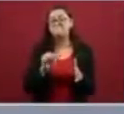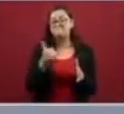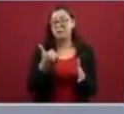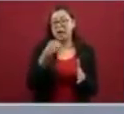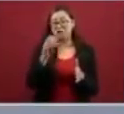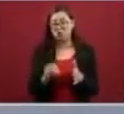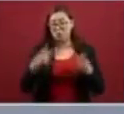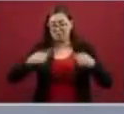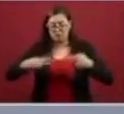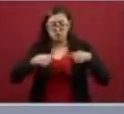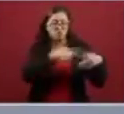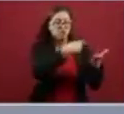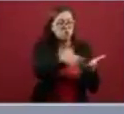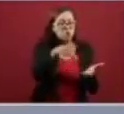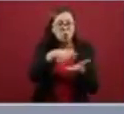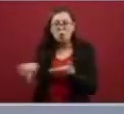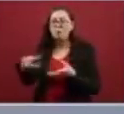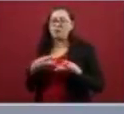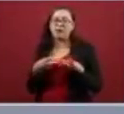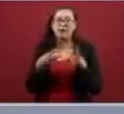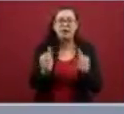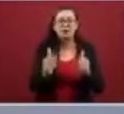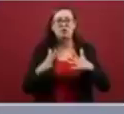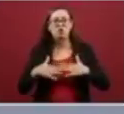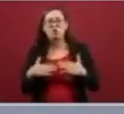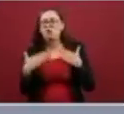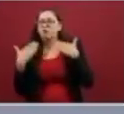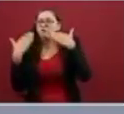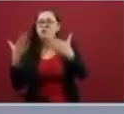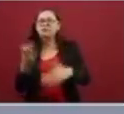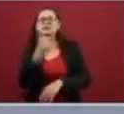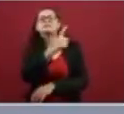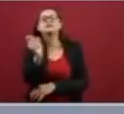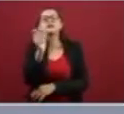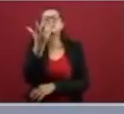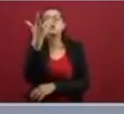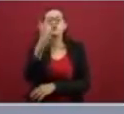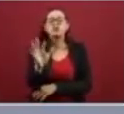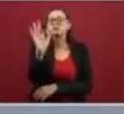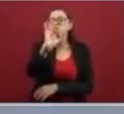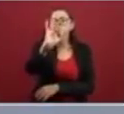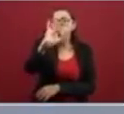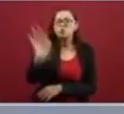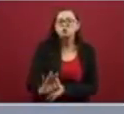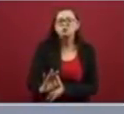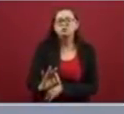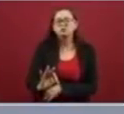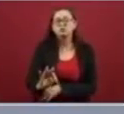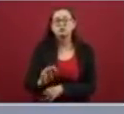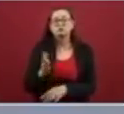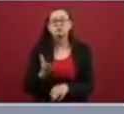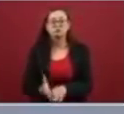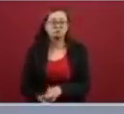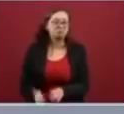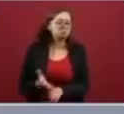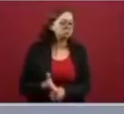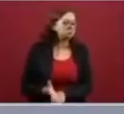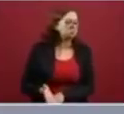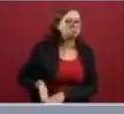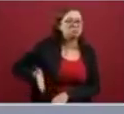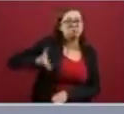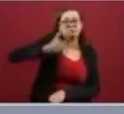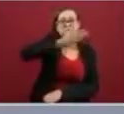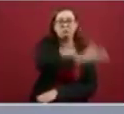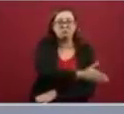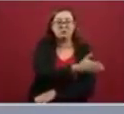ubicó en 110 puntos, como no se había visto en las últimas